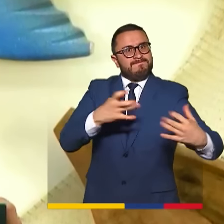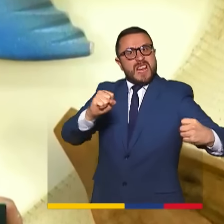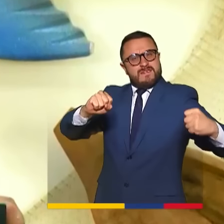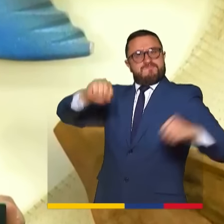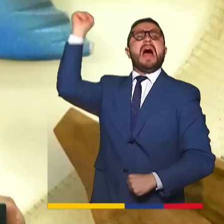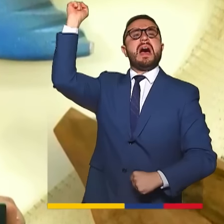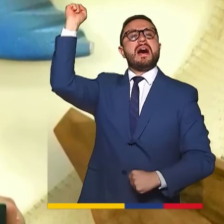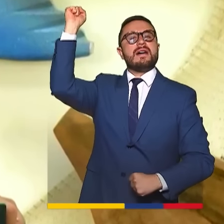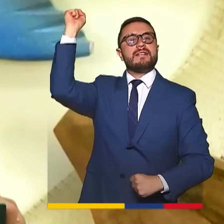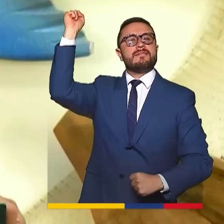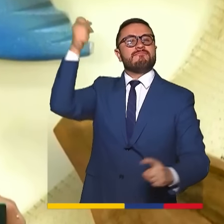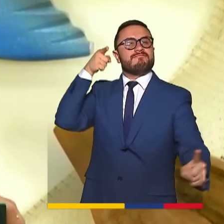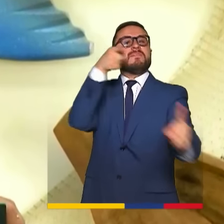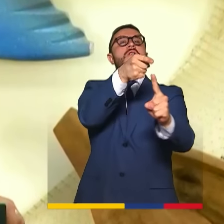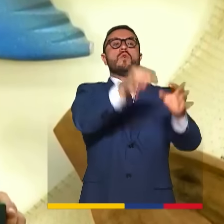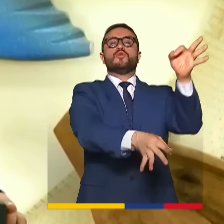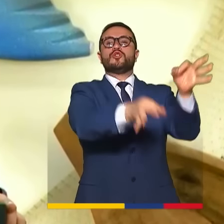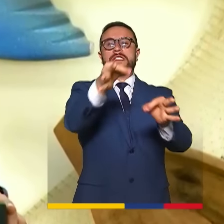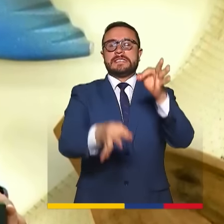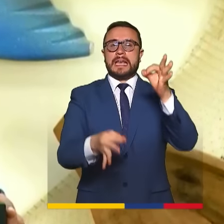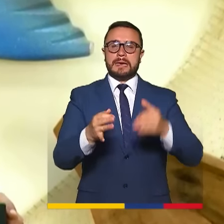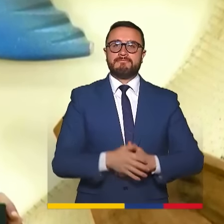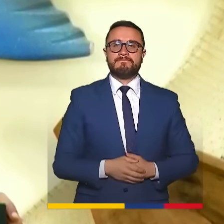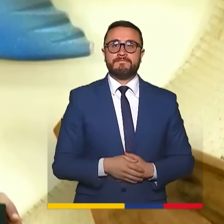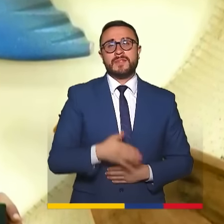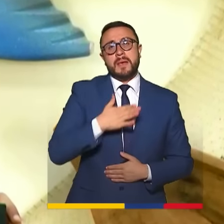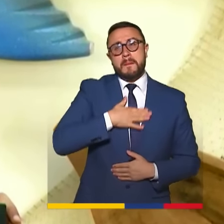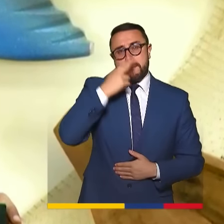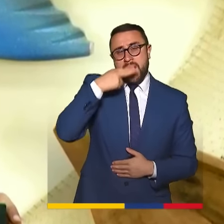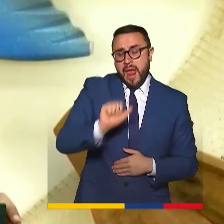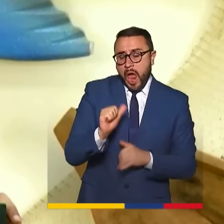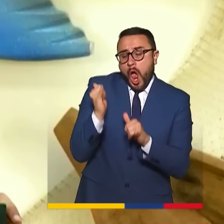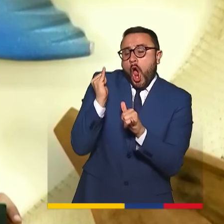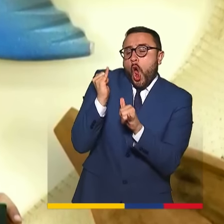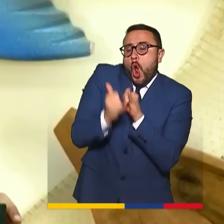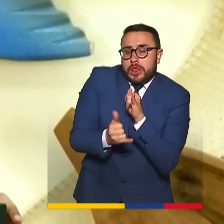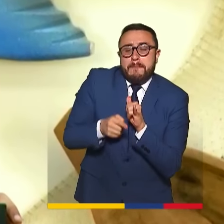Mi hija decidió irse y es la última que tenía.